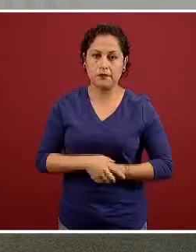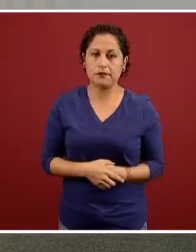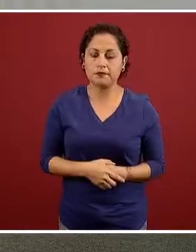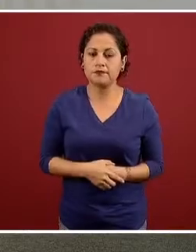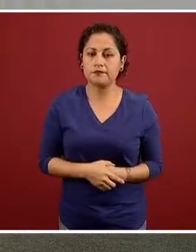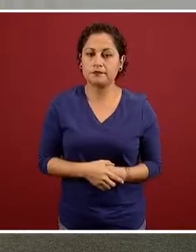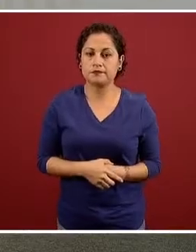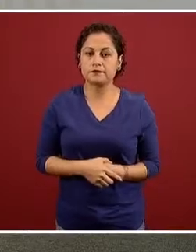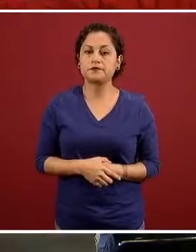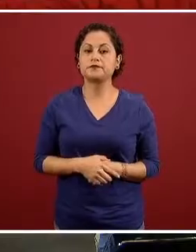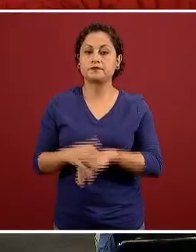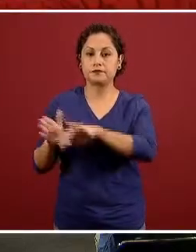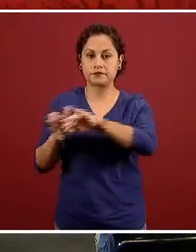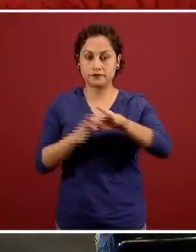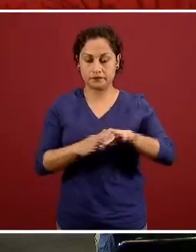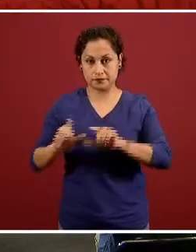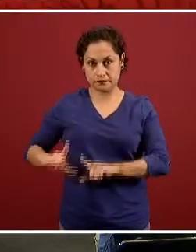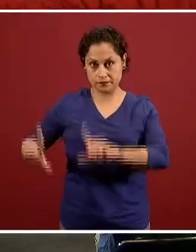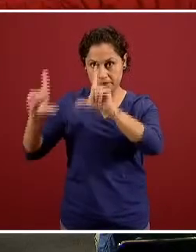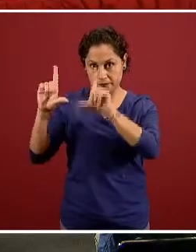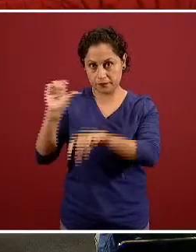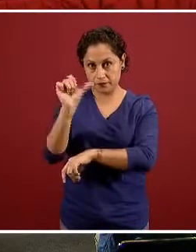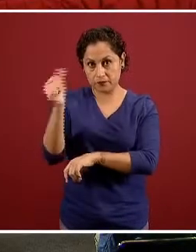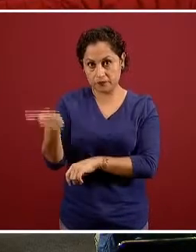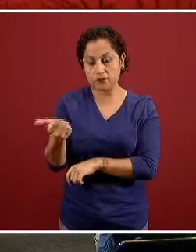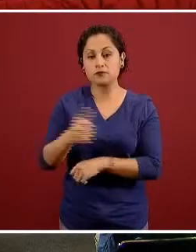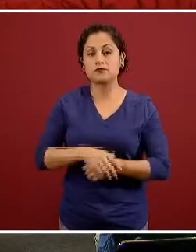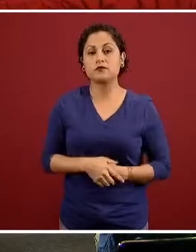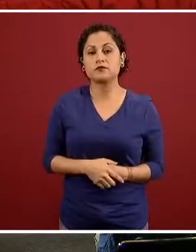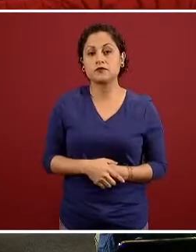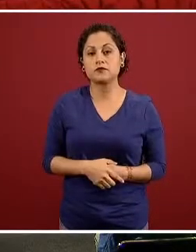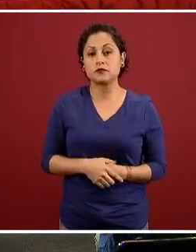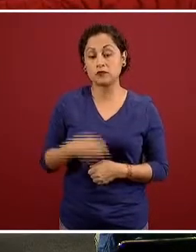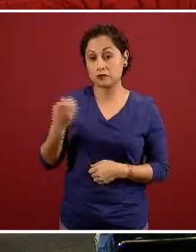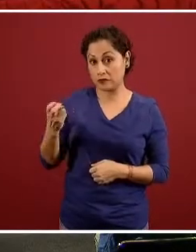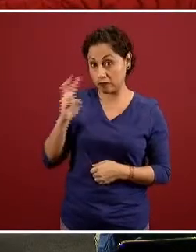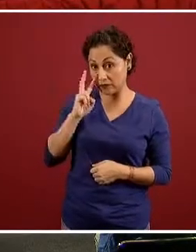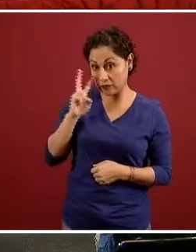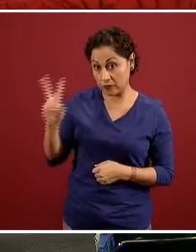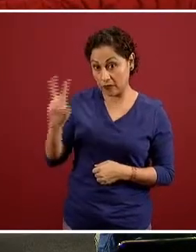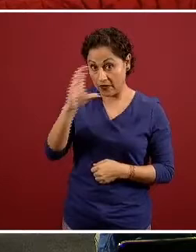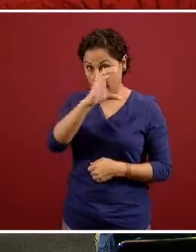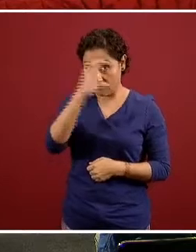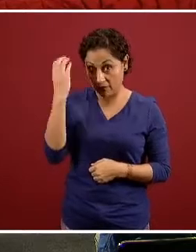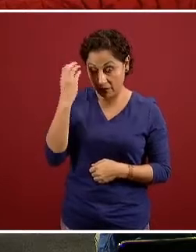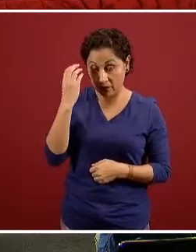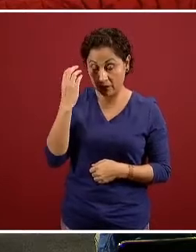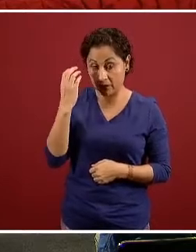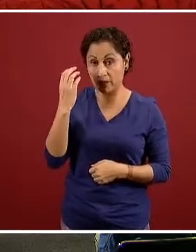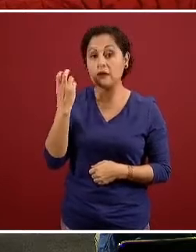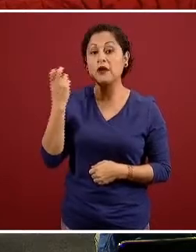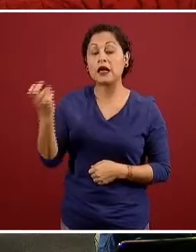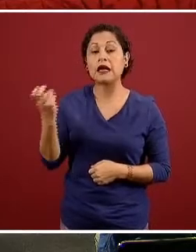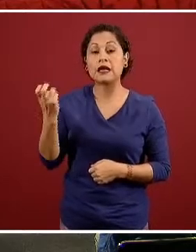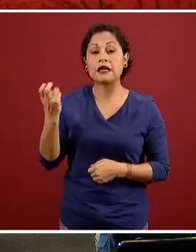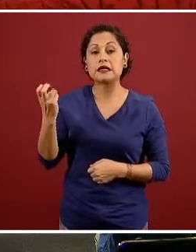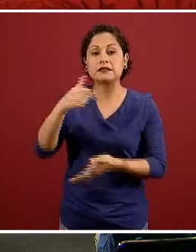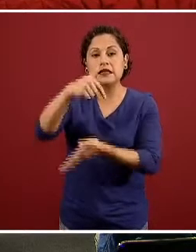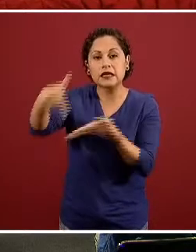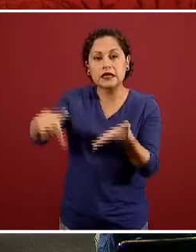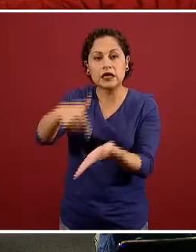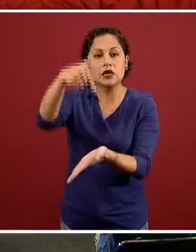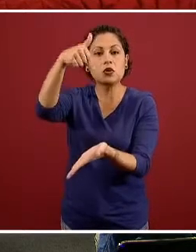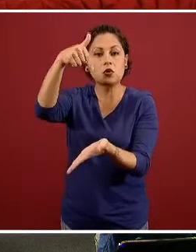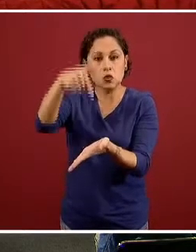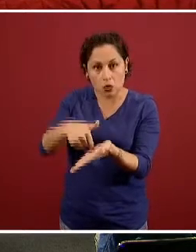Si me pasa la siguiente, por favor. Es solamente para enfatizar en la fotografía que esa es la unidad fundamental